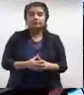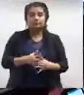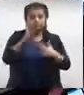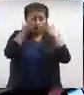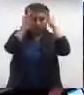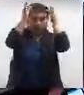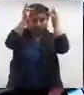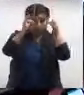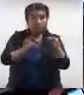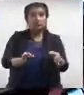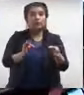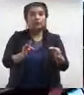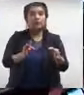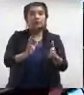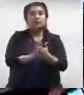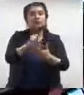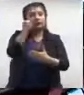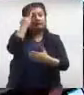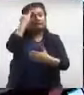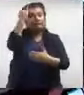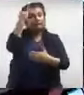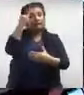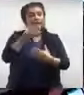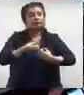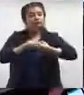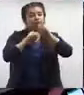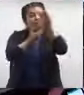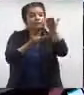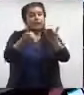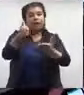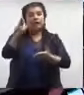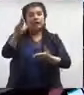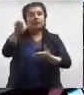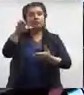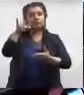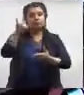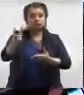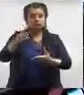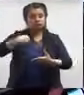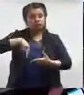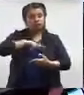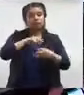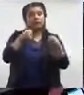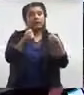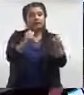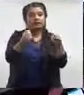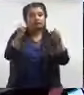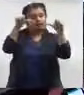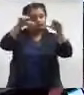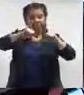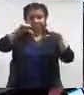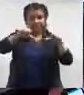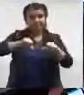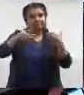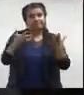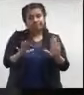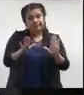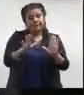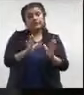Coincido plenamente con los argumentos del diputado Arzú en el sentido de que estaríamos cometiendo una ilegalidad si